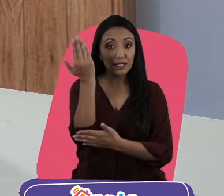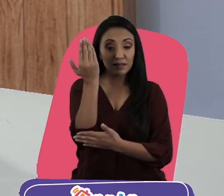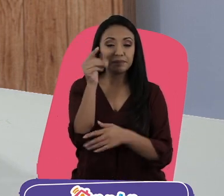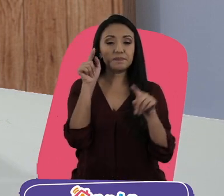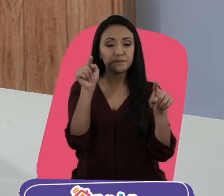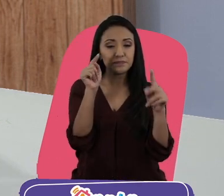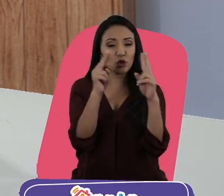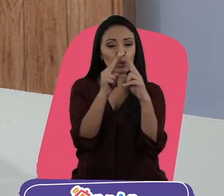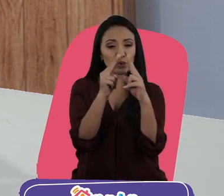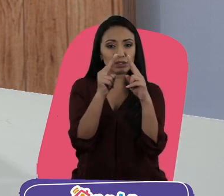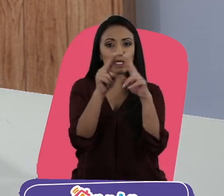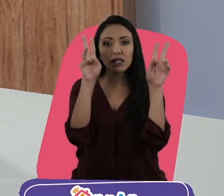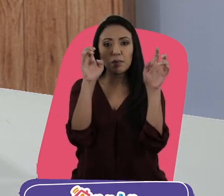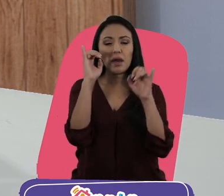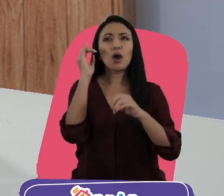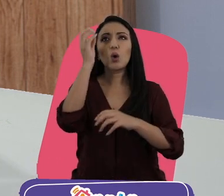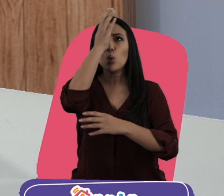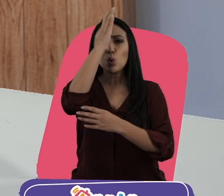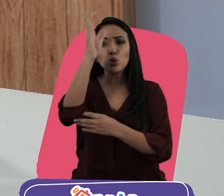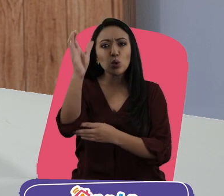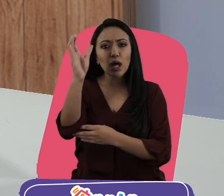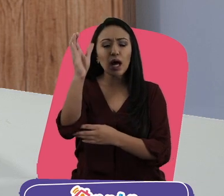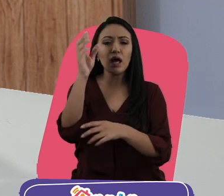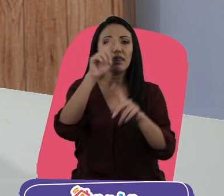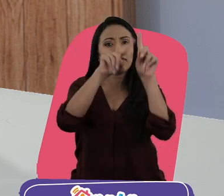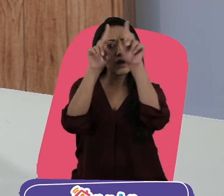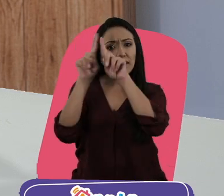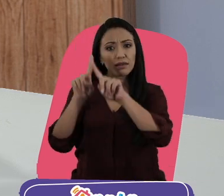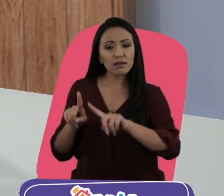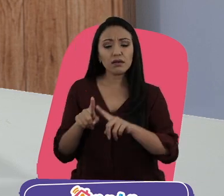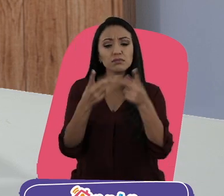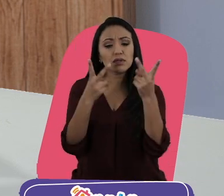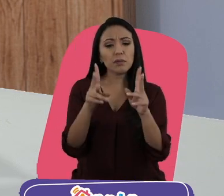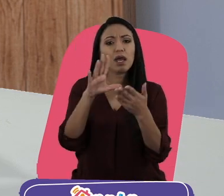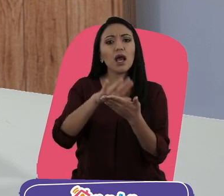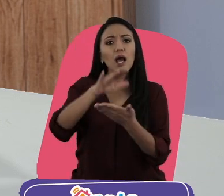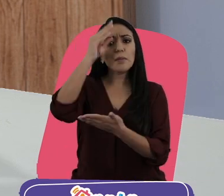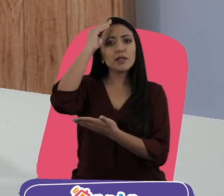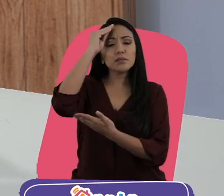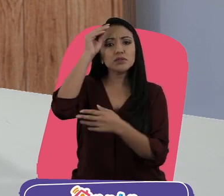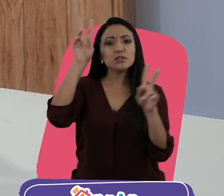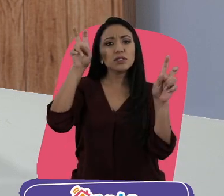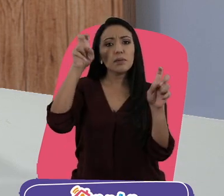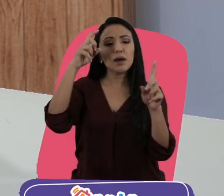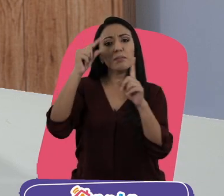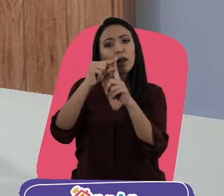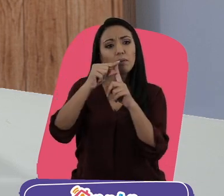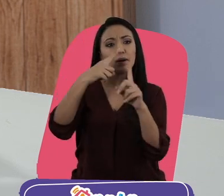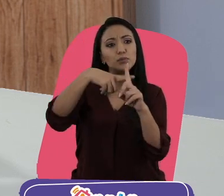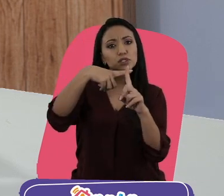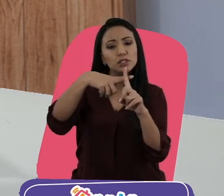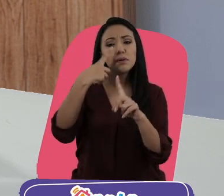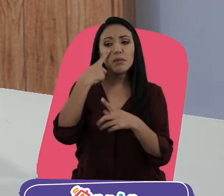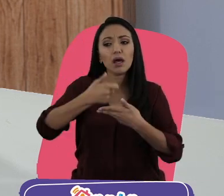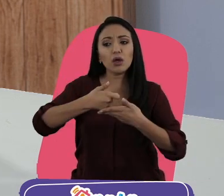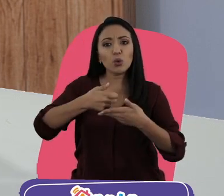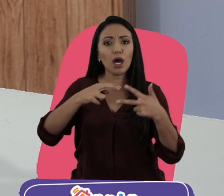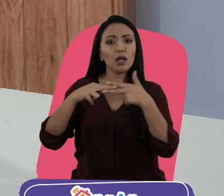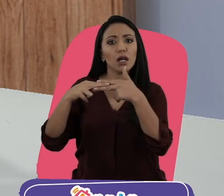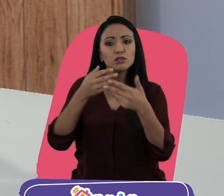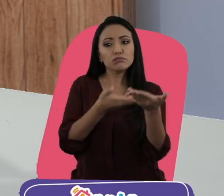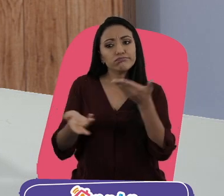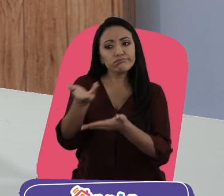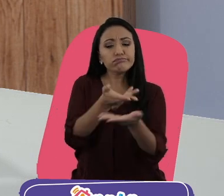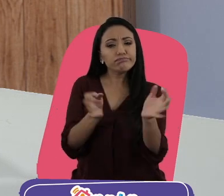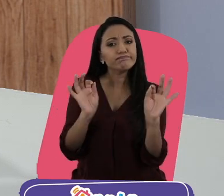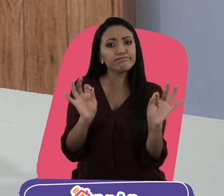Hola chicos y chicas, al fin están aquí, qué emoción podernos vernos al fin. Créanme que he estado contando las horas de la semana, las horas del día para poder